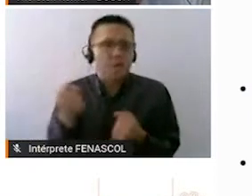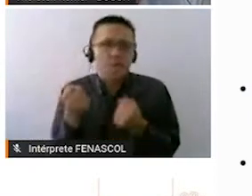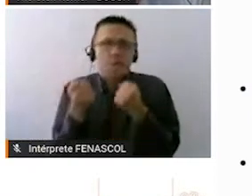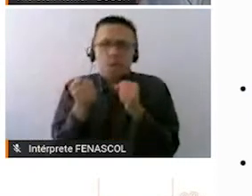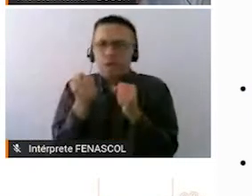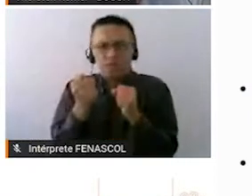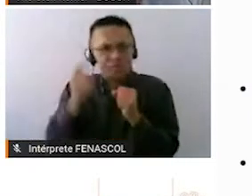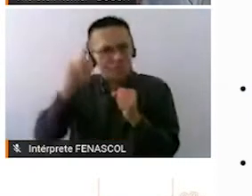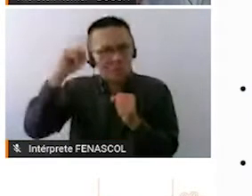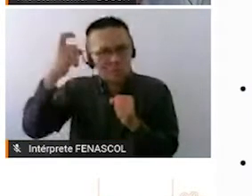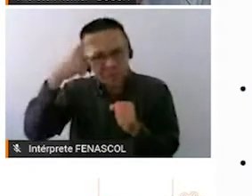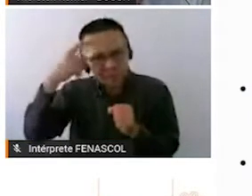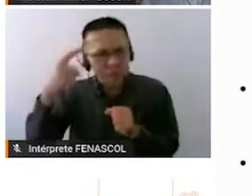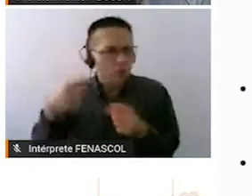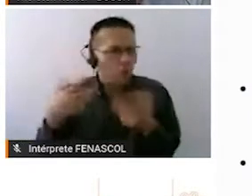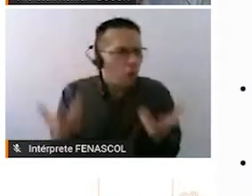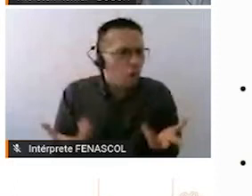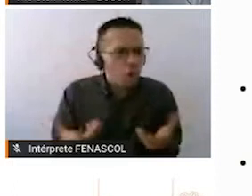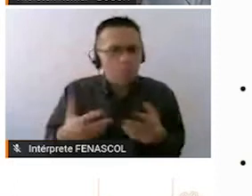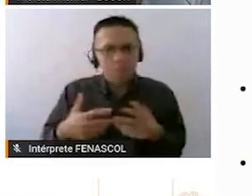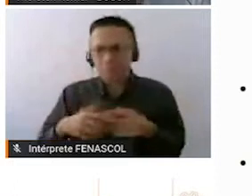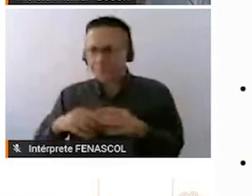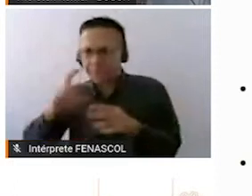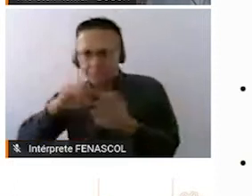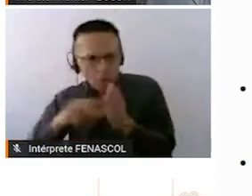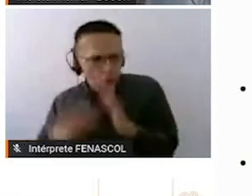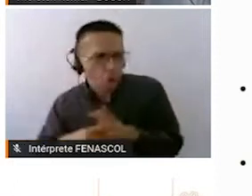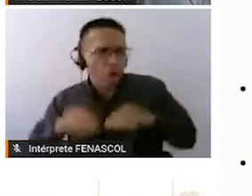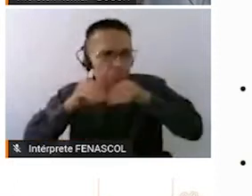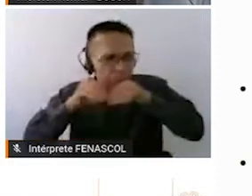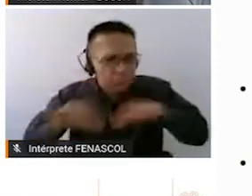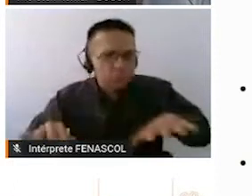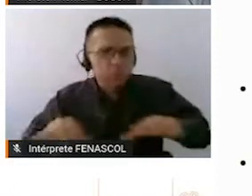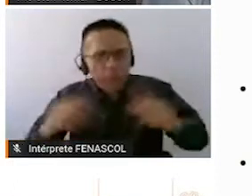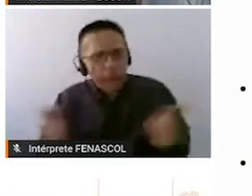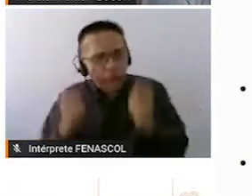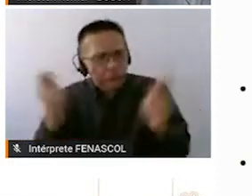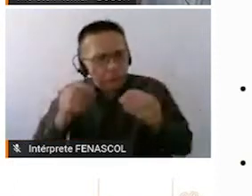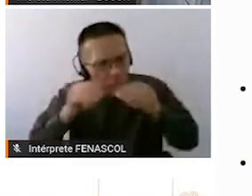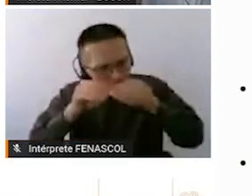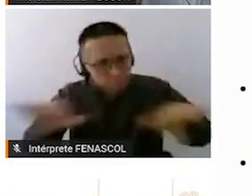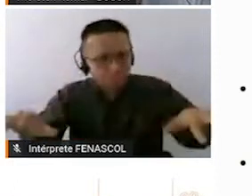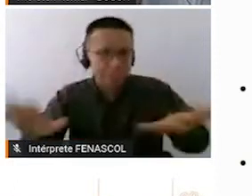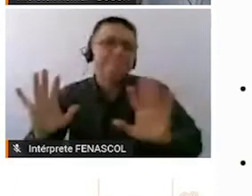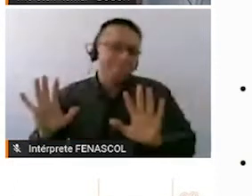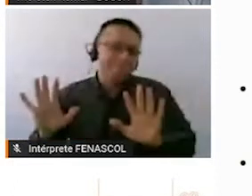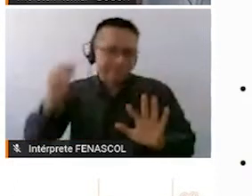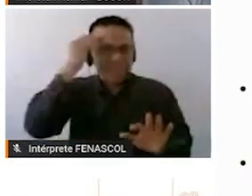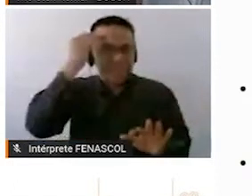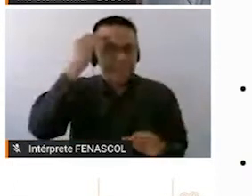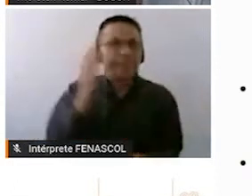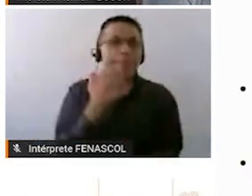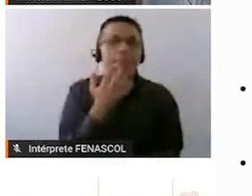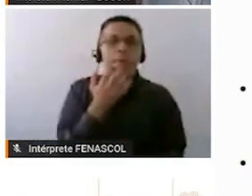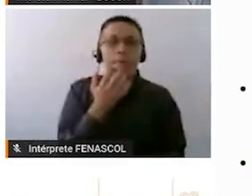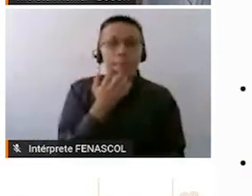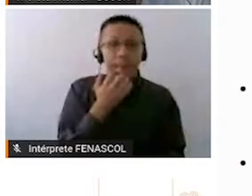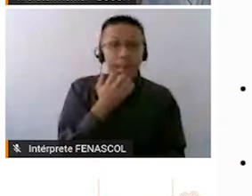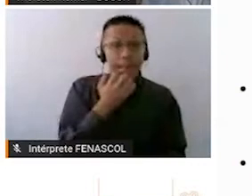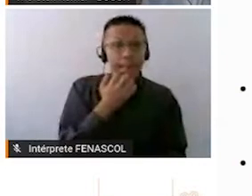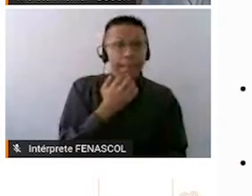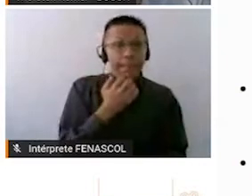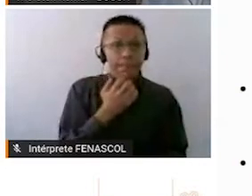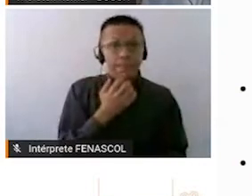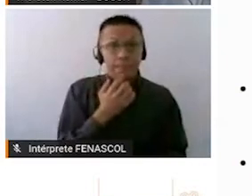fomentar este concepto tecnológico. Y si bien es cierto, en otros países como Estados Unidos, la China, etcétera,